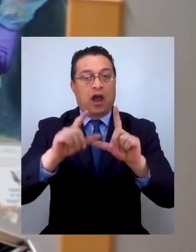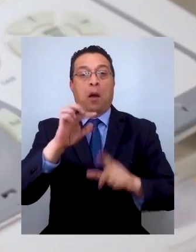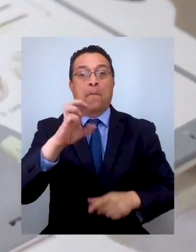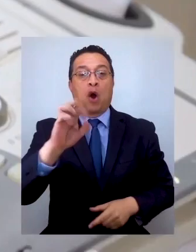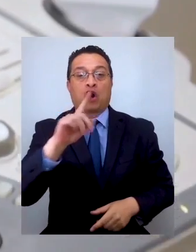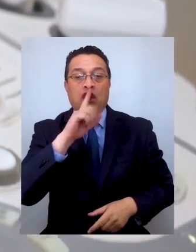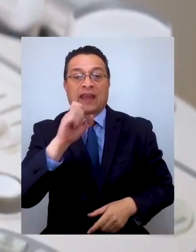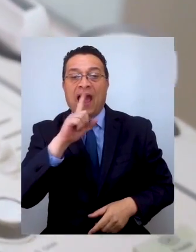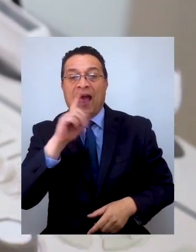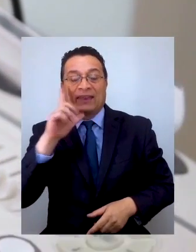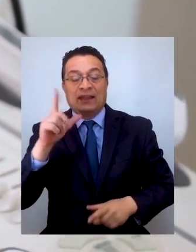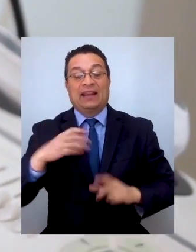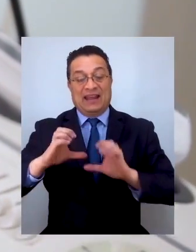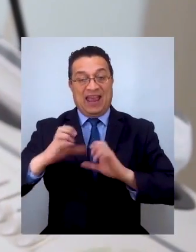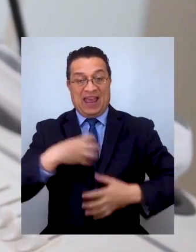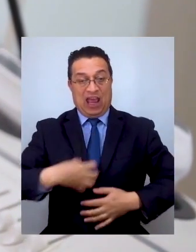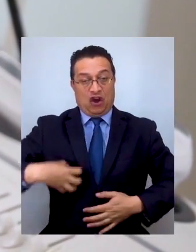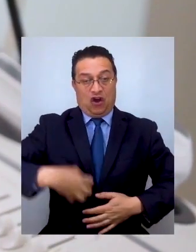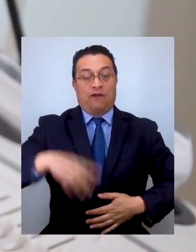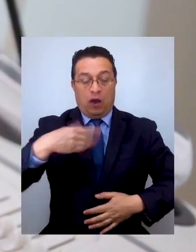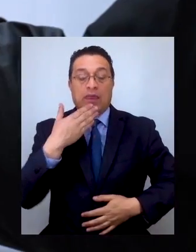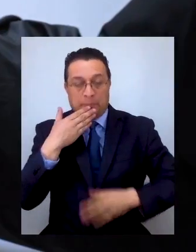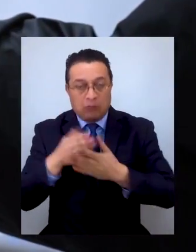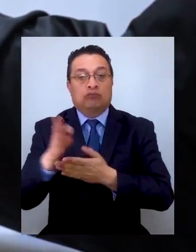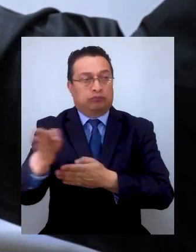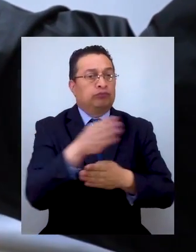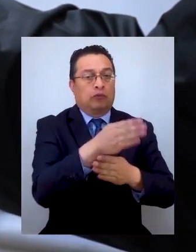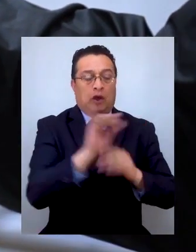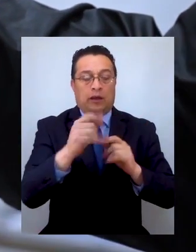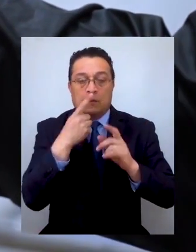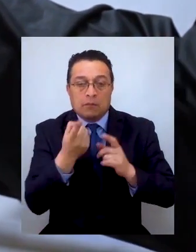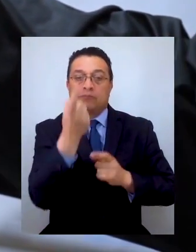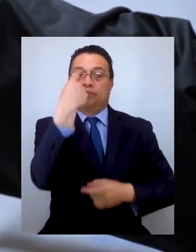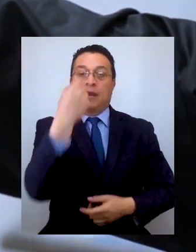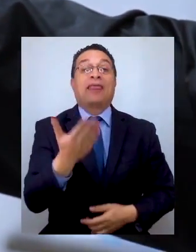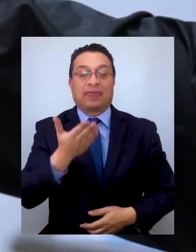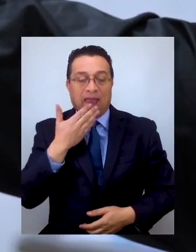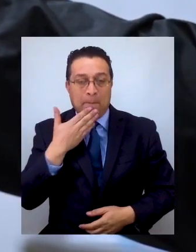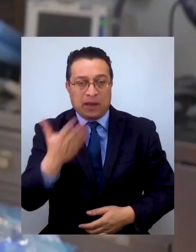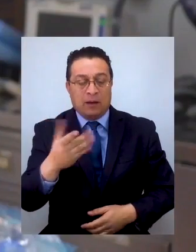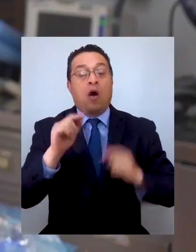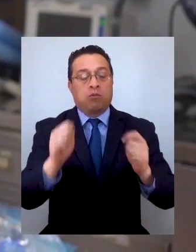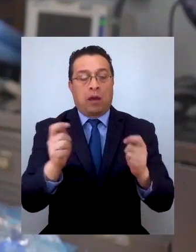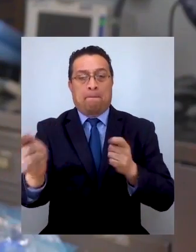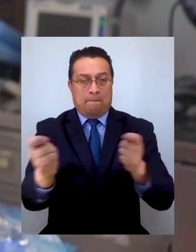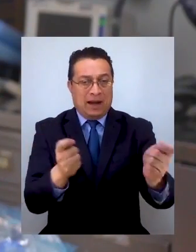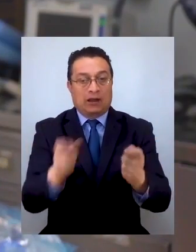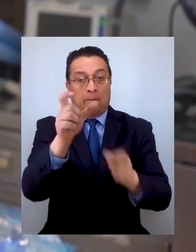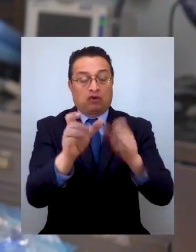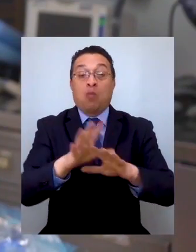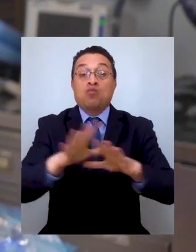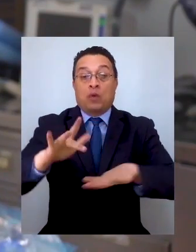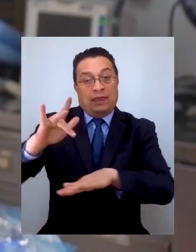portátil con 2 ecógrafos portátiles y 2 videolaringoscopios. Implementos de suma importancia para el manejo